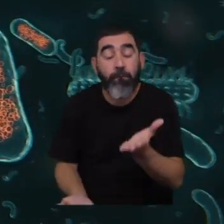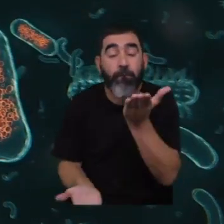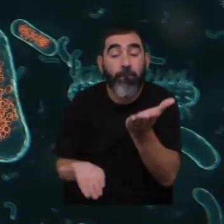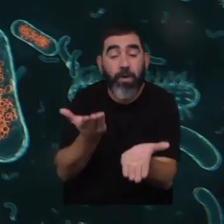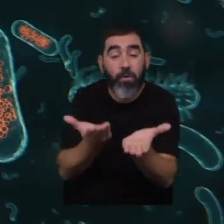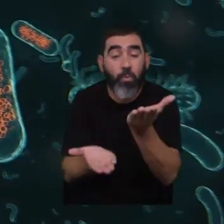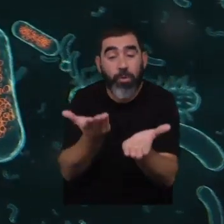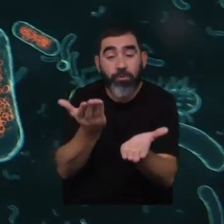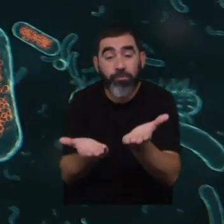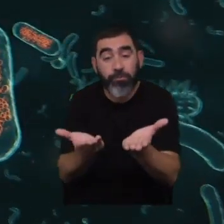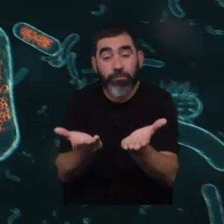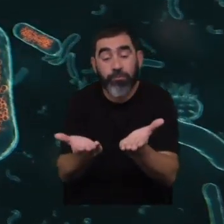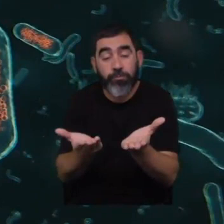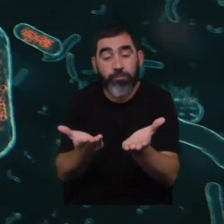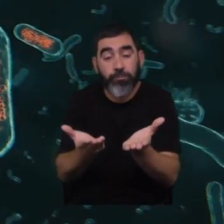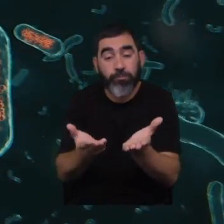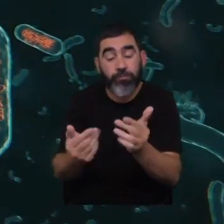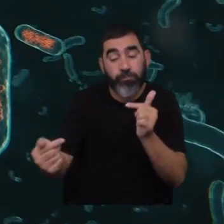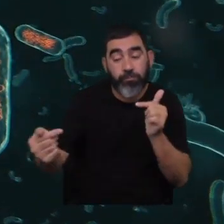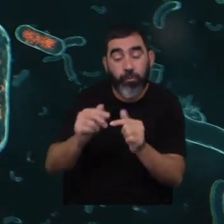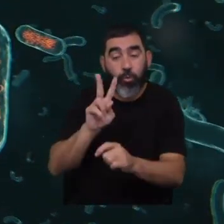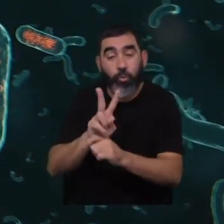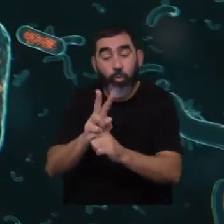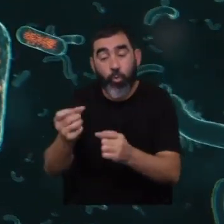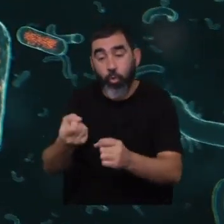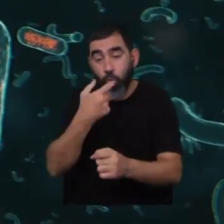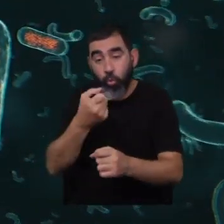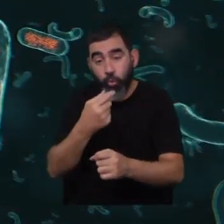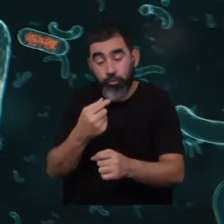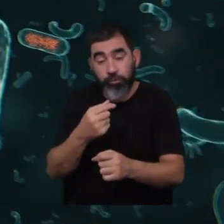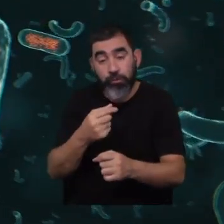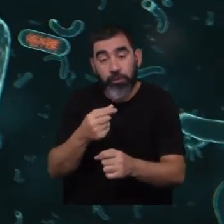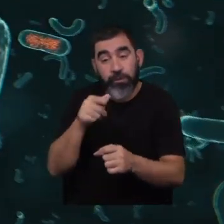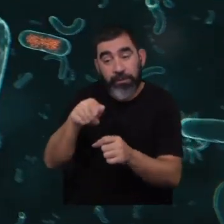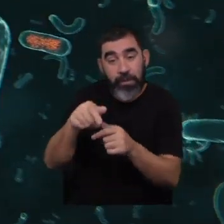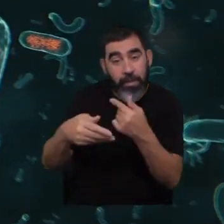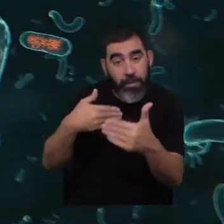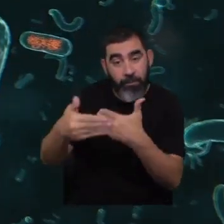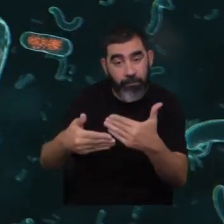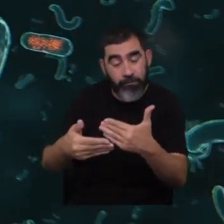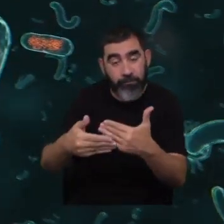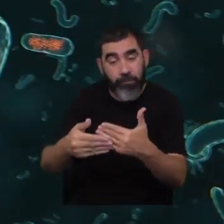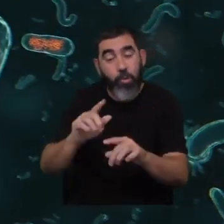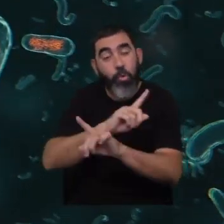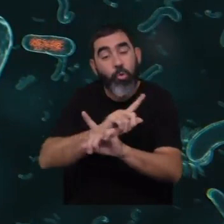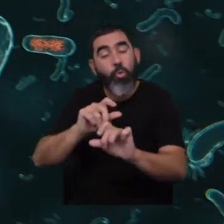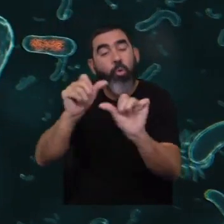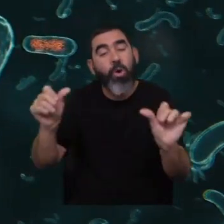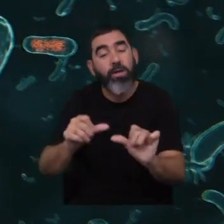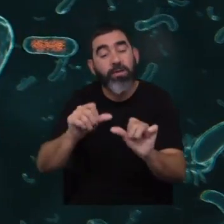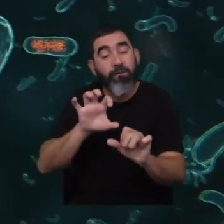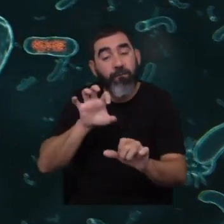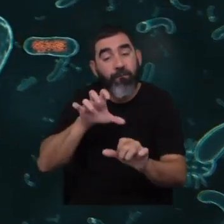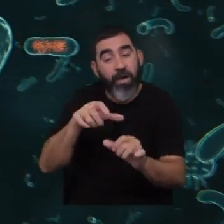evaluación del efecto de los antimicrobianos, de los antibióticos, en el biofilm. O sea, en vez de hacerlo sobre la